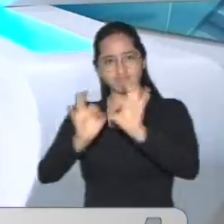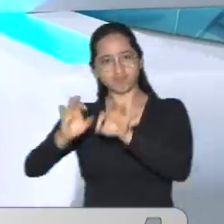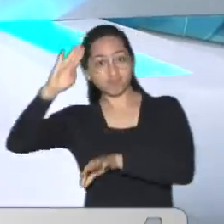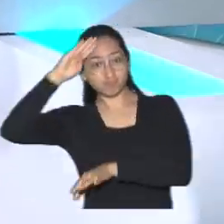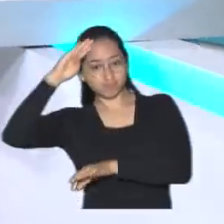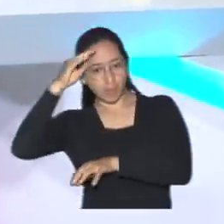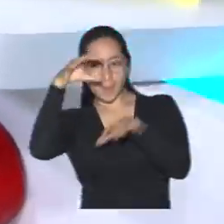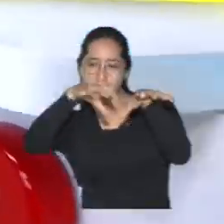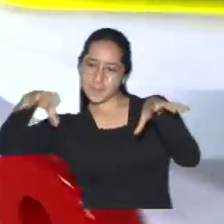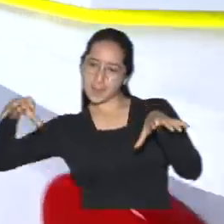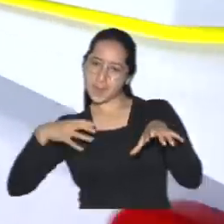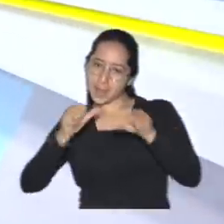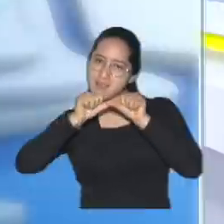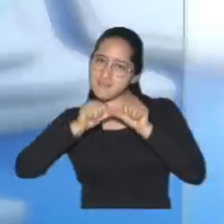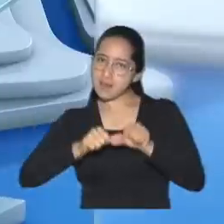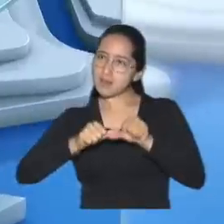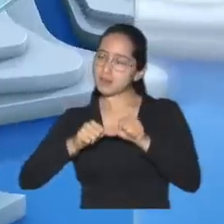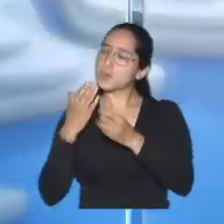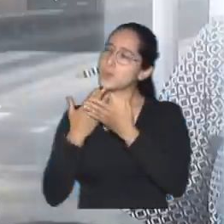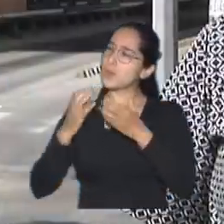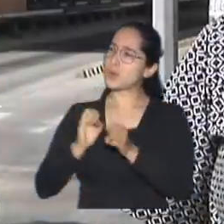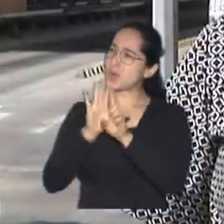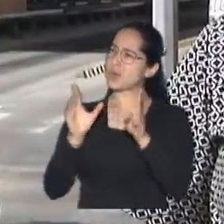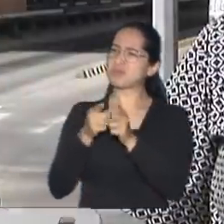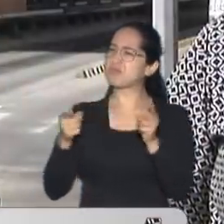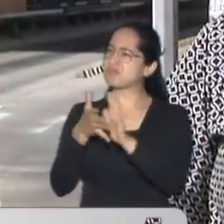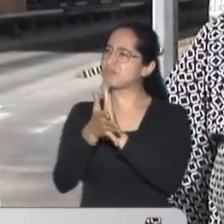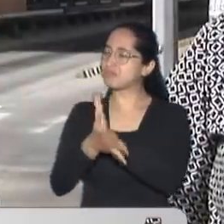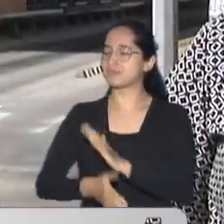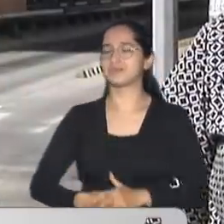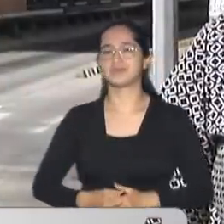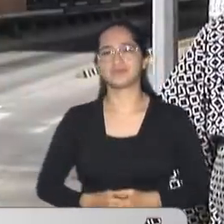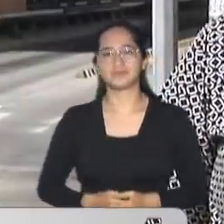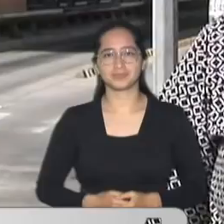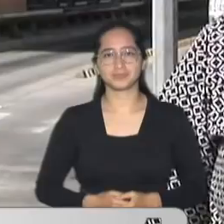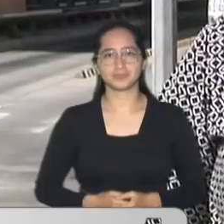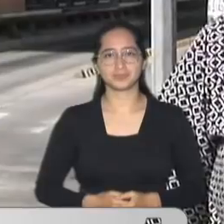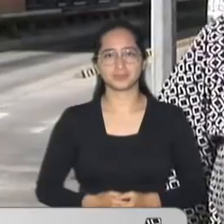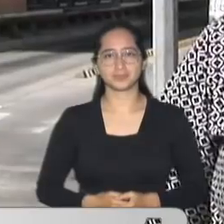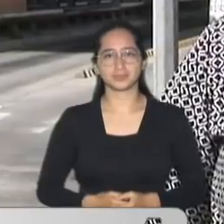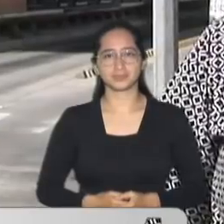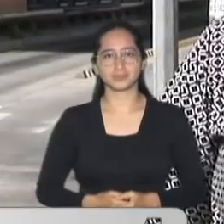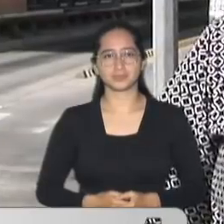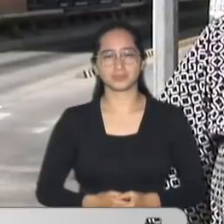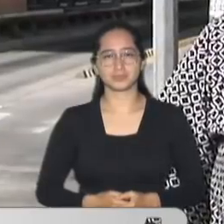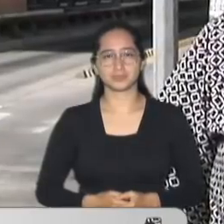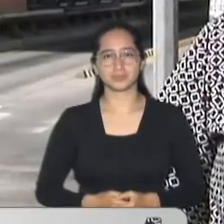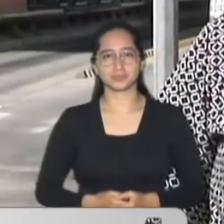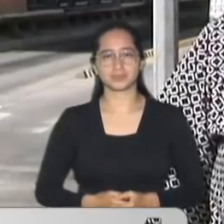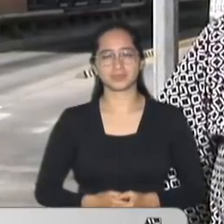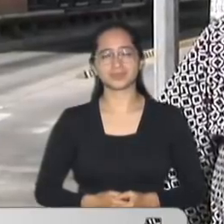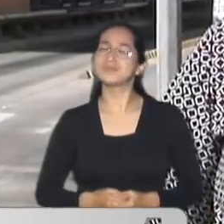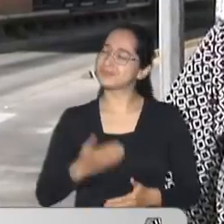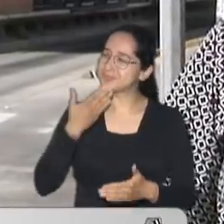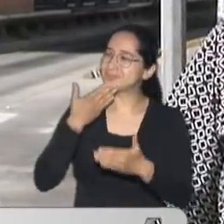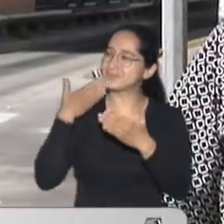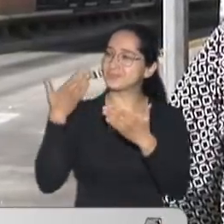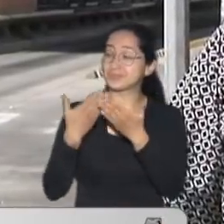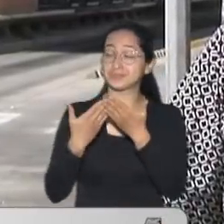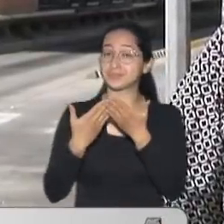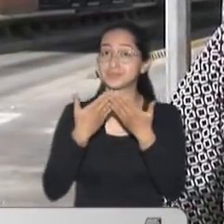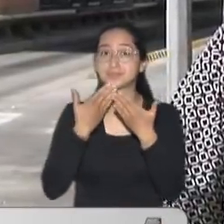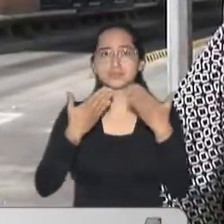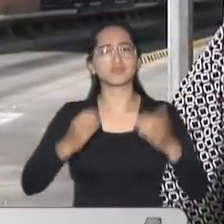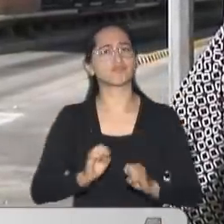comerciantes? Jorge Castro, muy buenos días. Muchas gracias, muy buenos días.